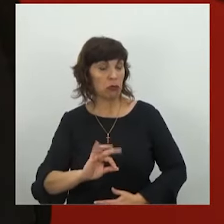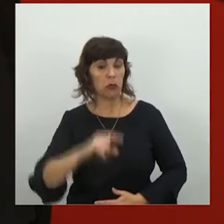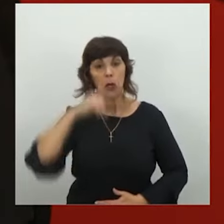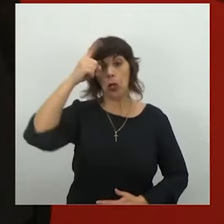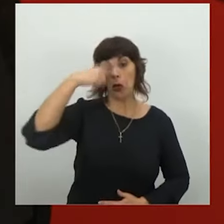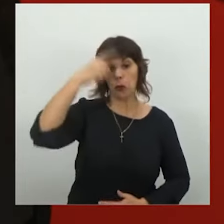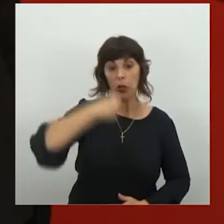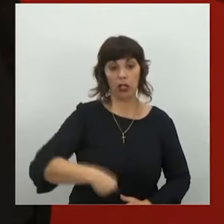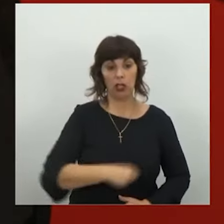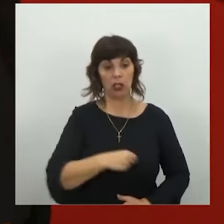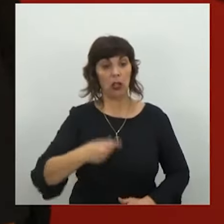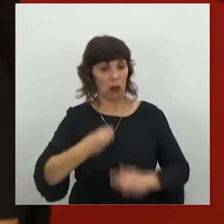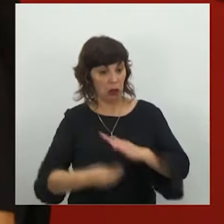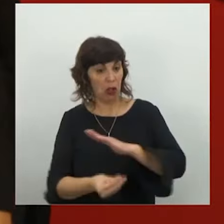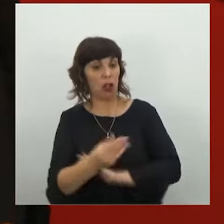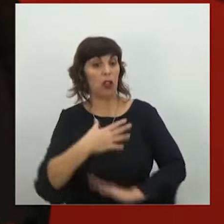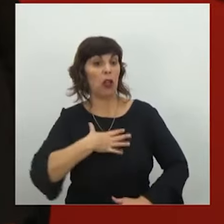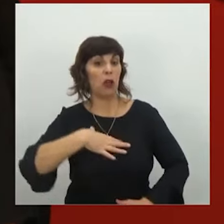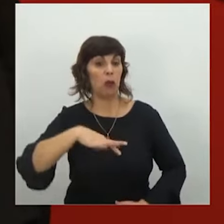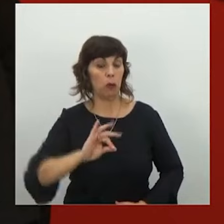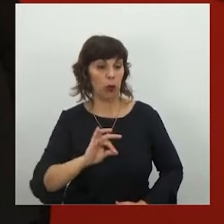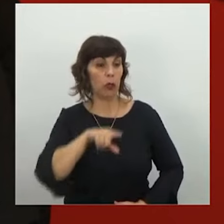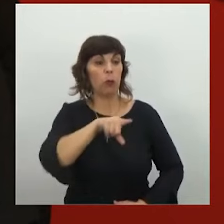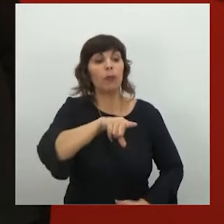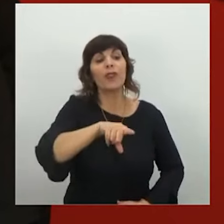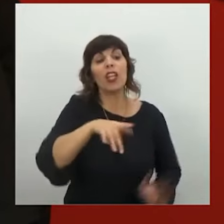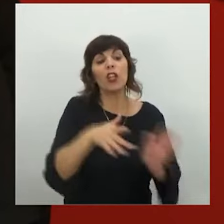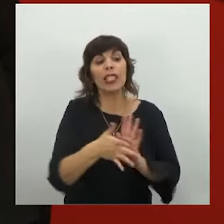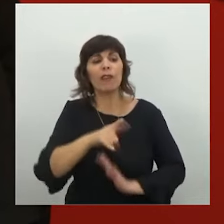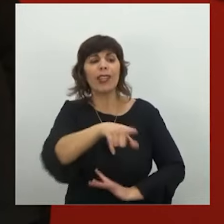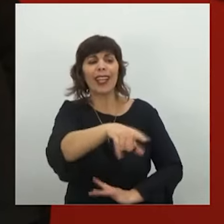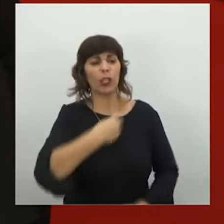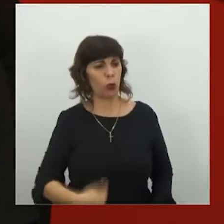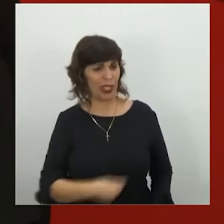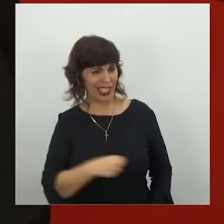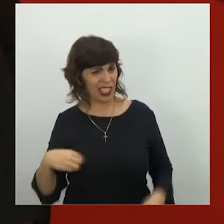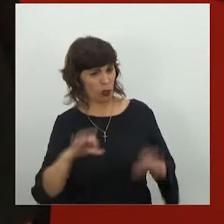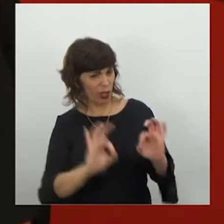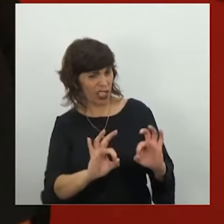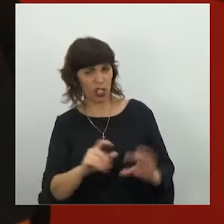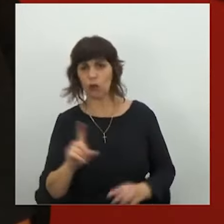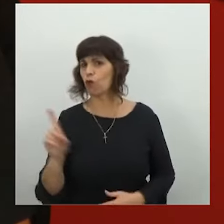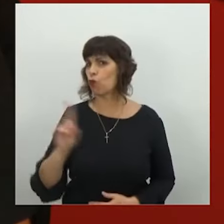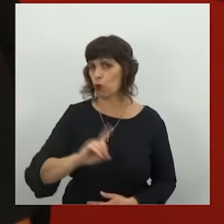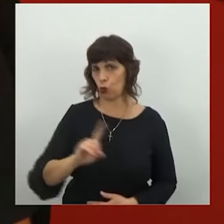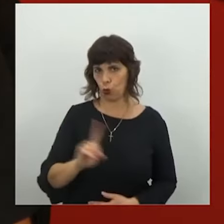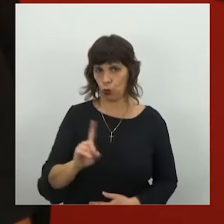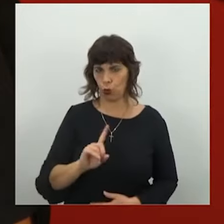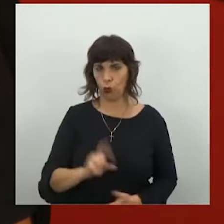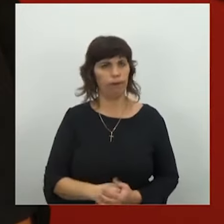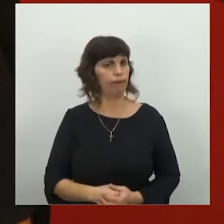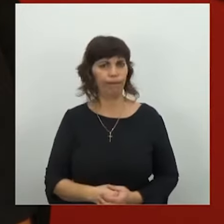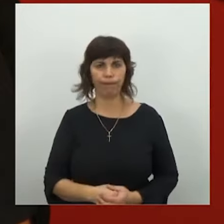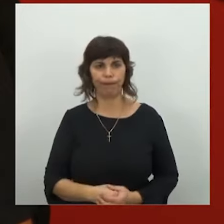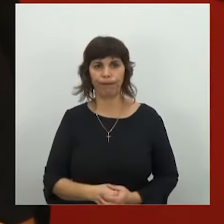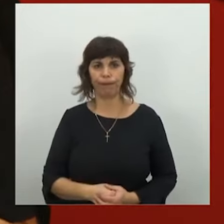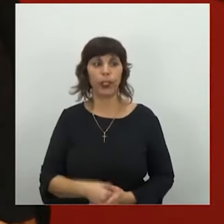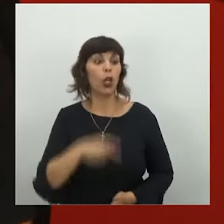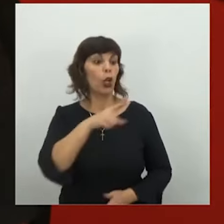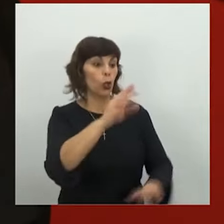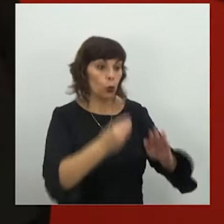cultura cristiana, sí. Pero tú no naces como cristiano. Tú naces y